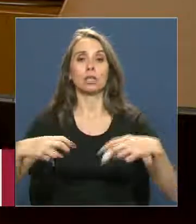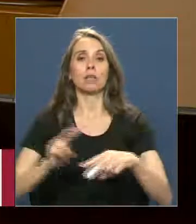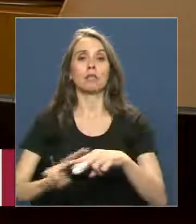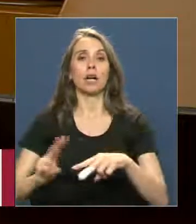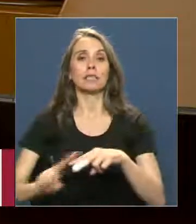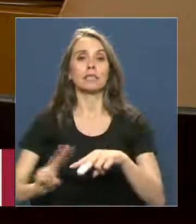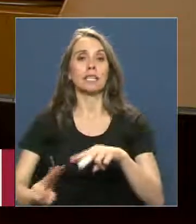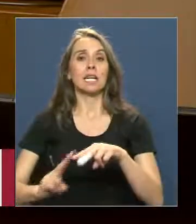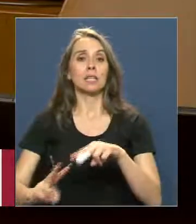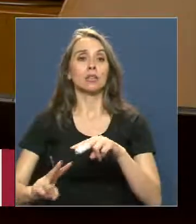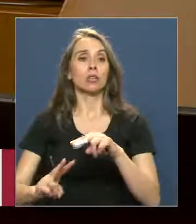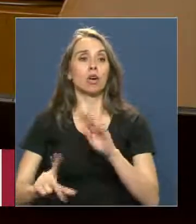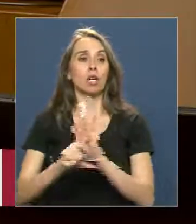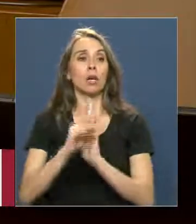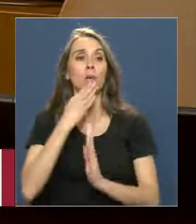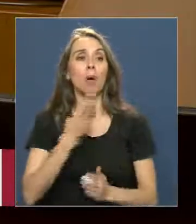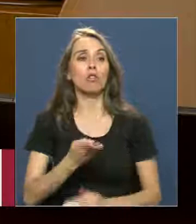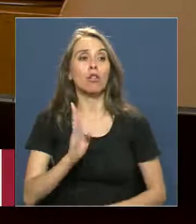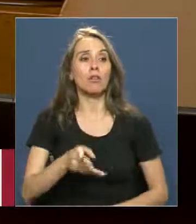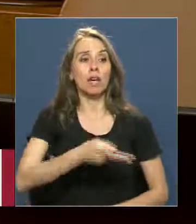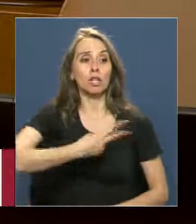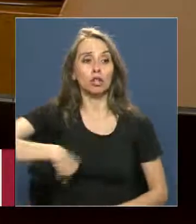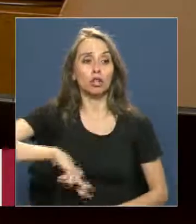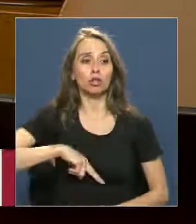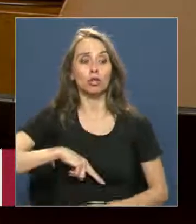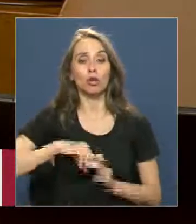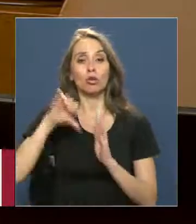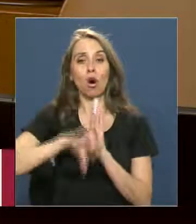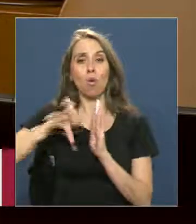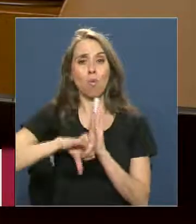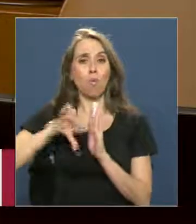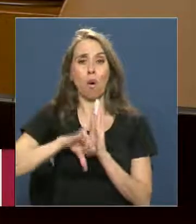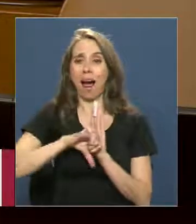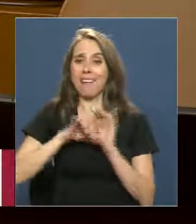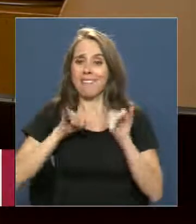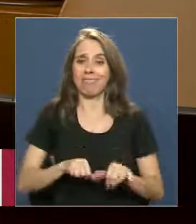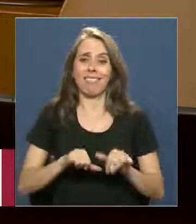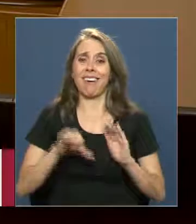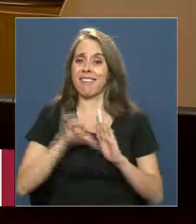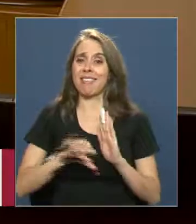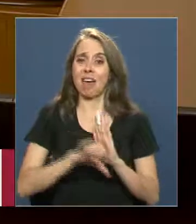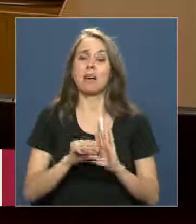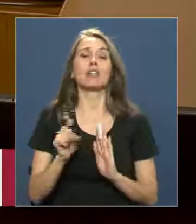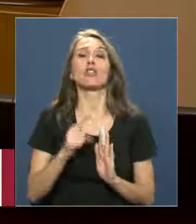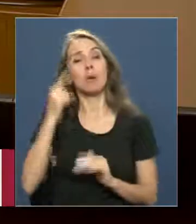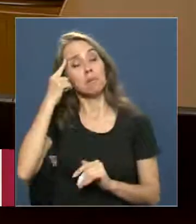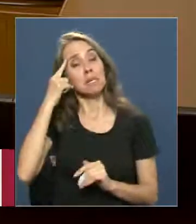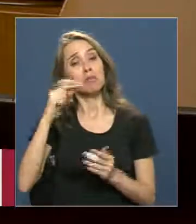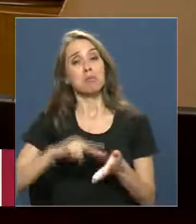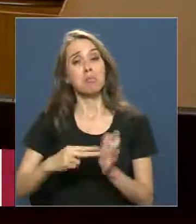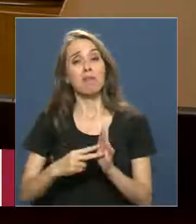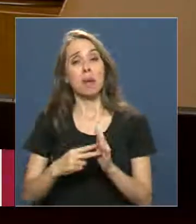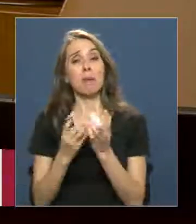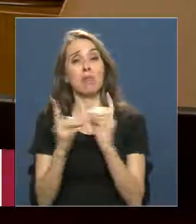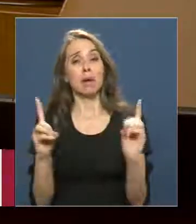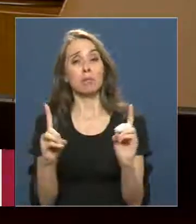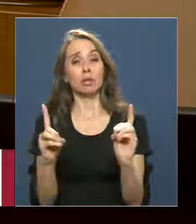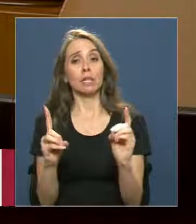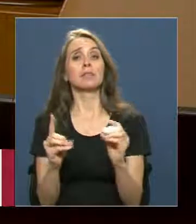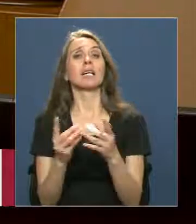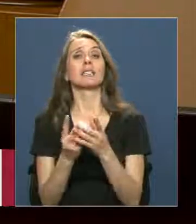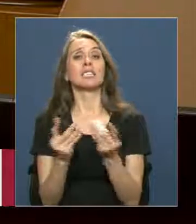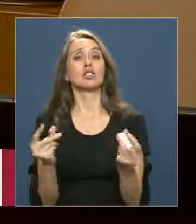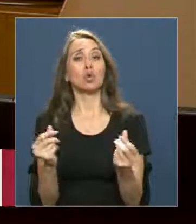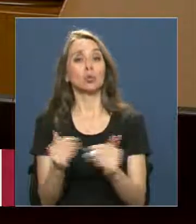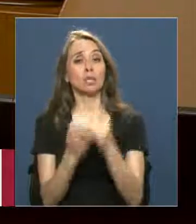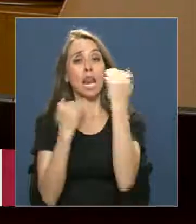legislando cuando deberíamos estar justamente en una cuarentena. Pero yo no creo que los problemas de democracia se solucionen limitando la democracia.